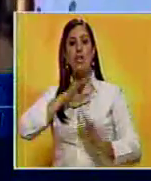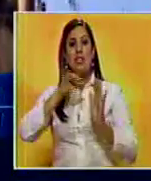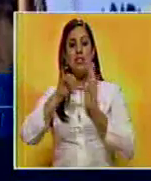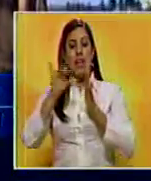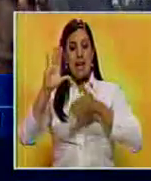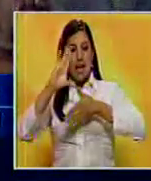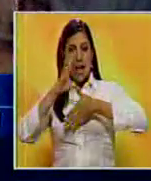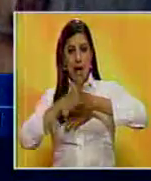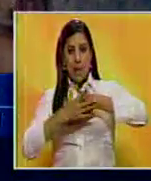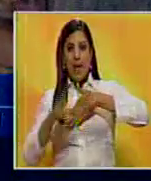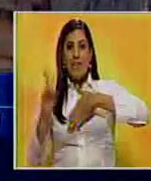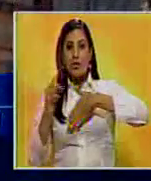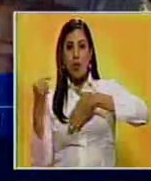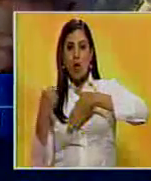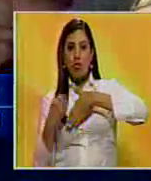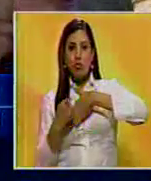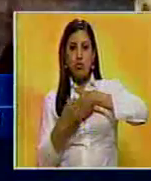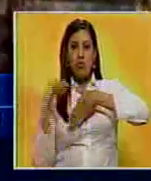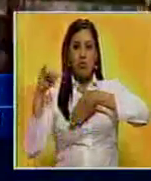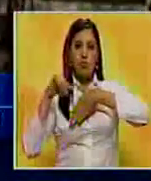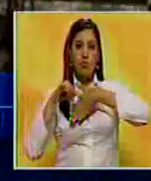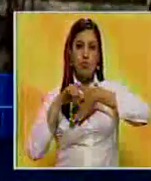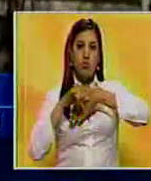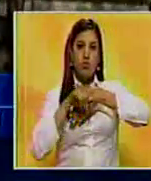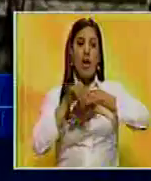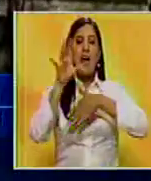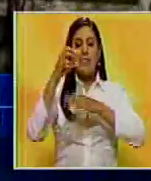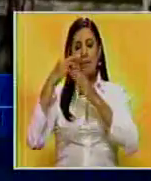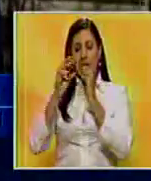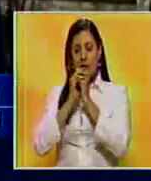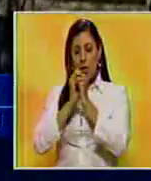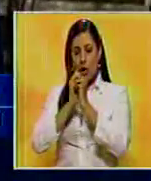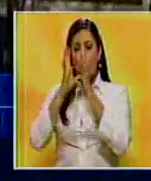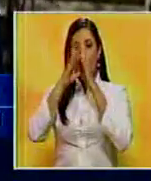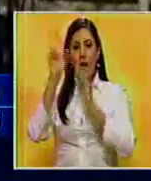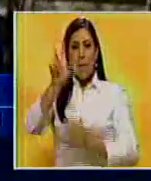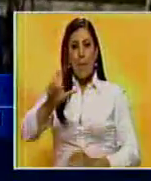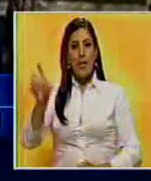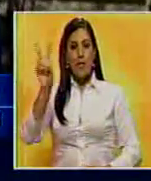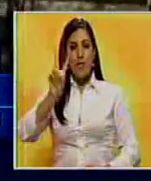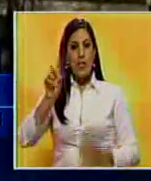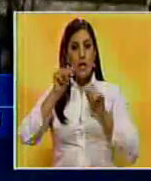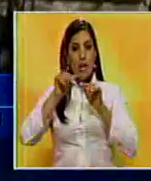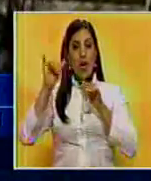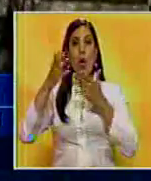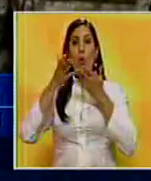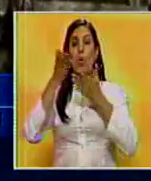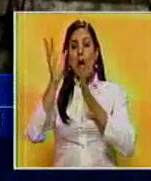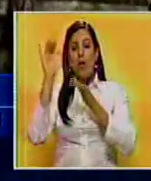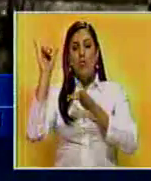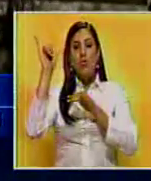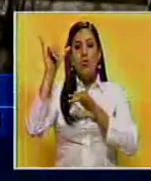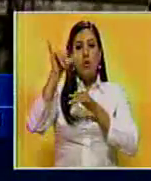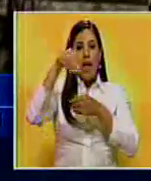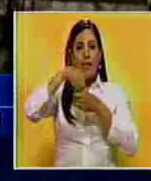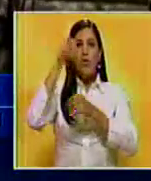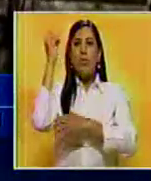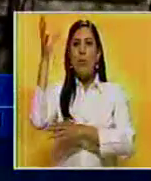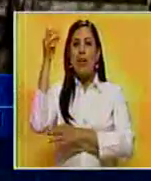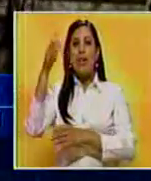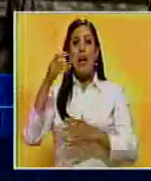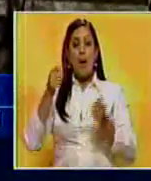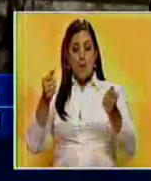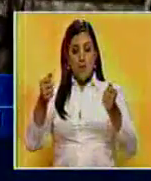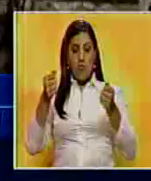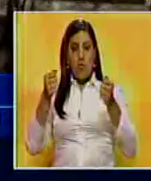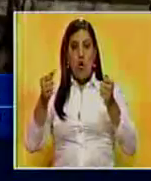continente americano por Venezuela y, como es tradición, enviará un mensaje a los venezolanos desde el aire. La manera como eso funciona es que el